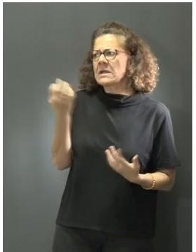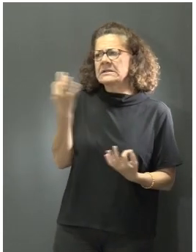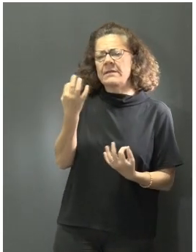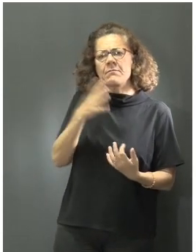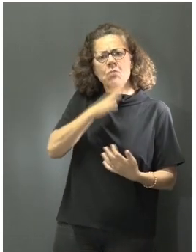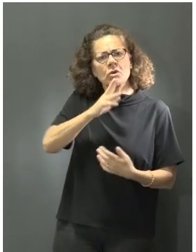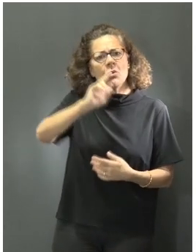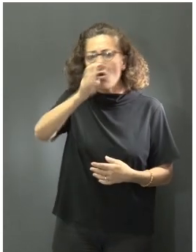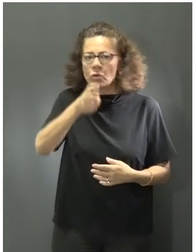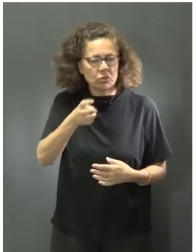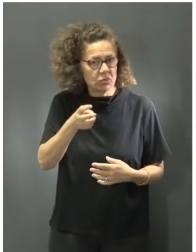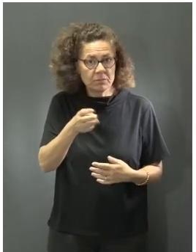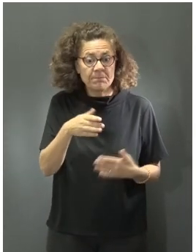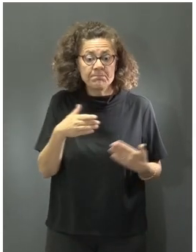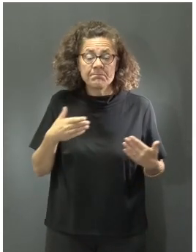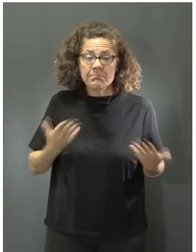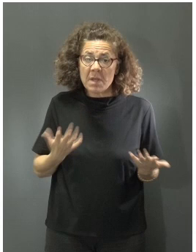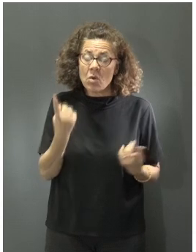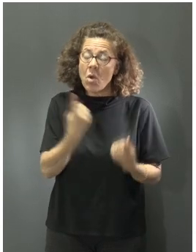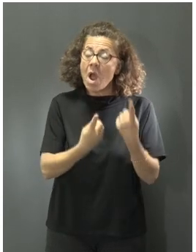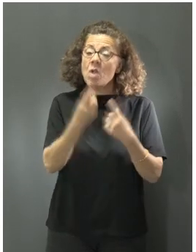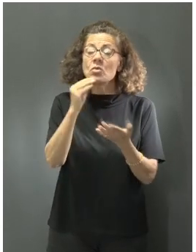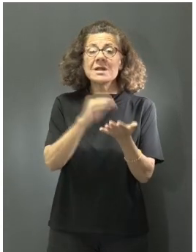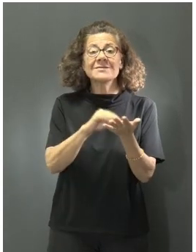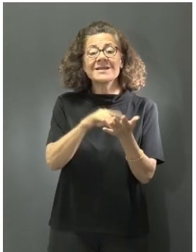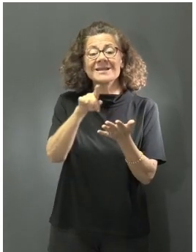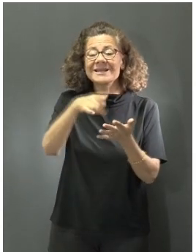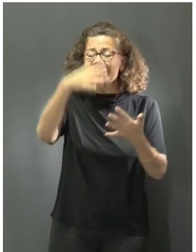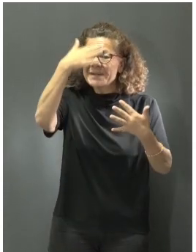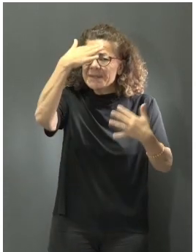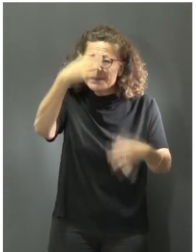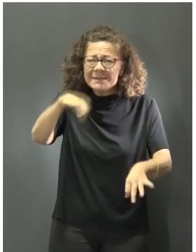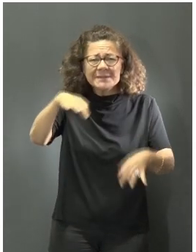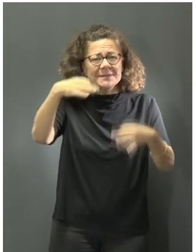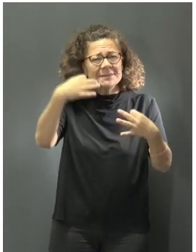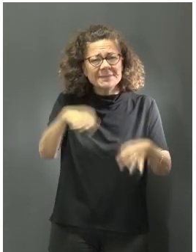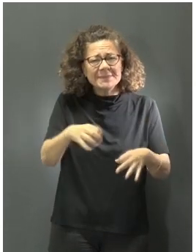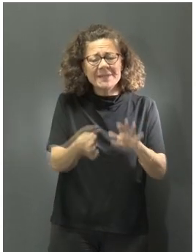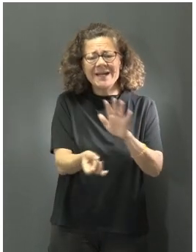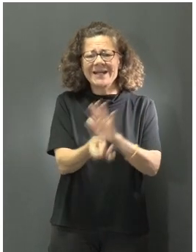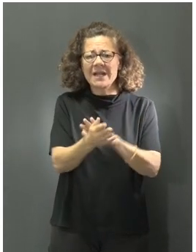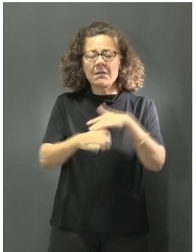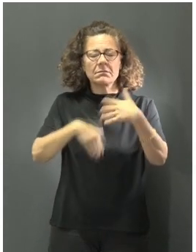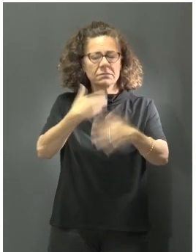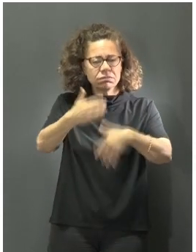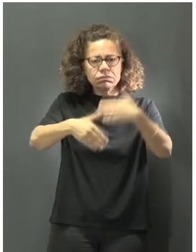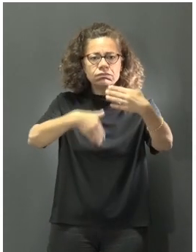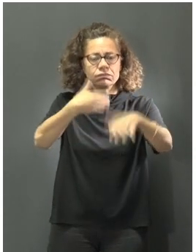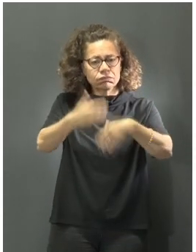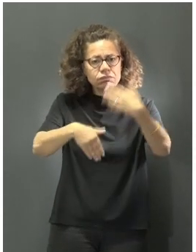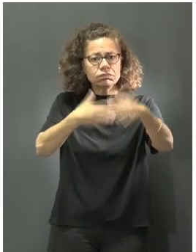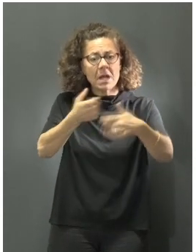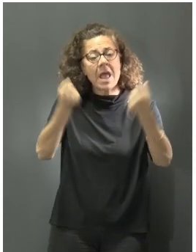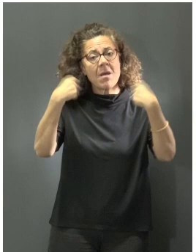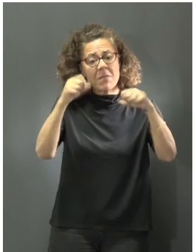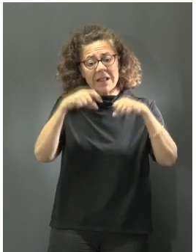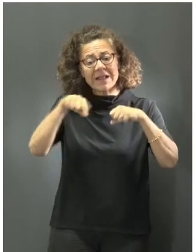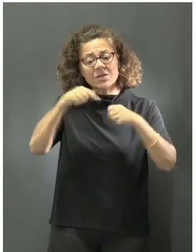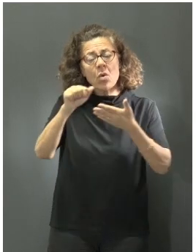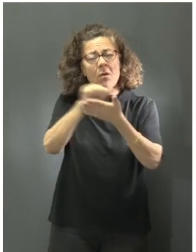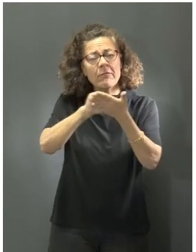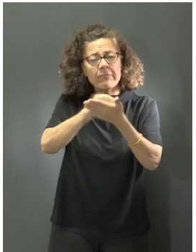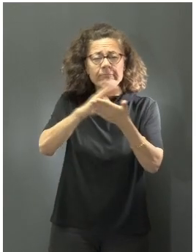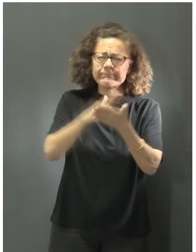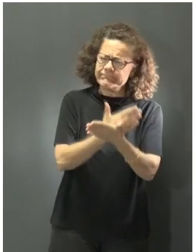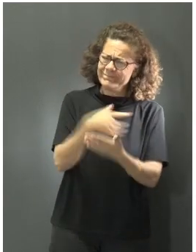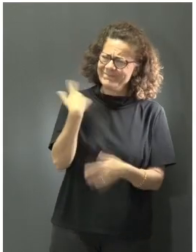razones, pero a veces ese desconocimiento genera una proliferación de prácticas que luego es muy difícil de revertir,